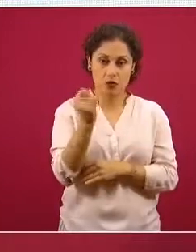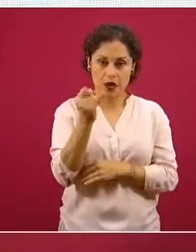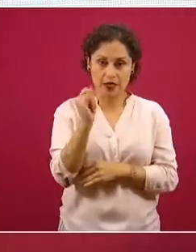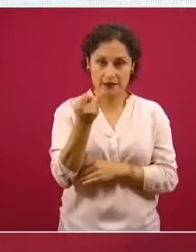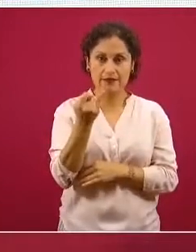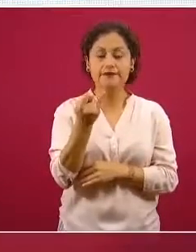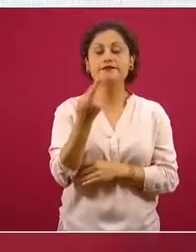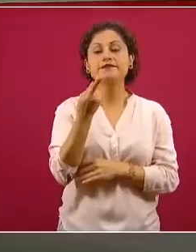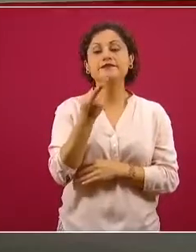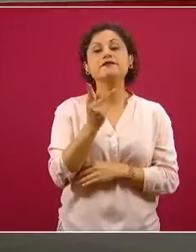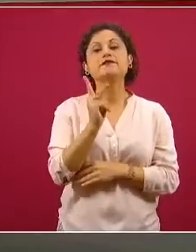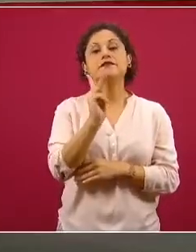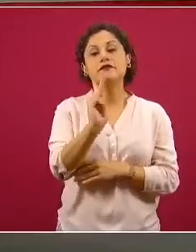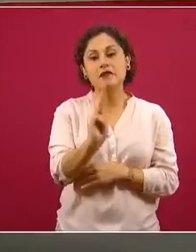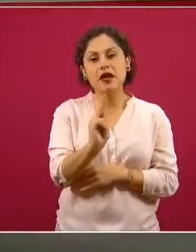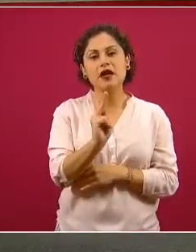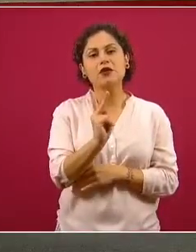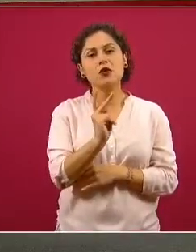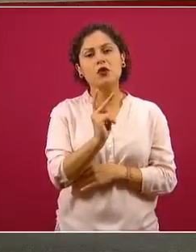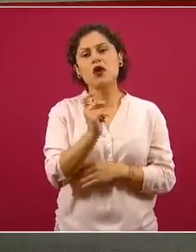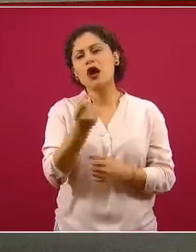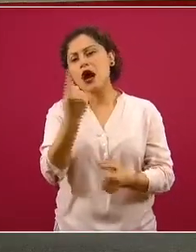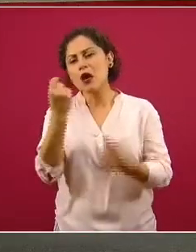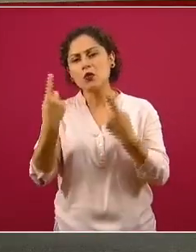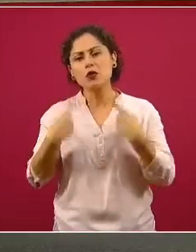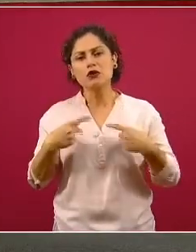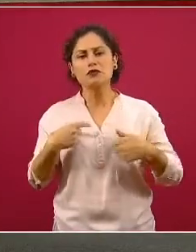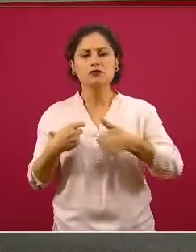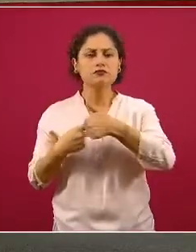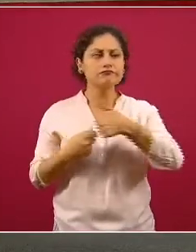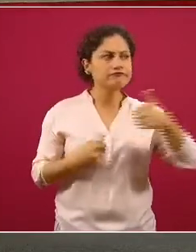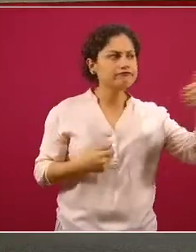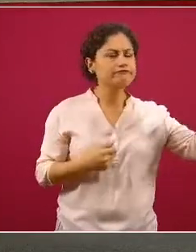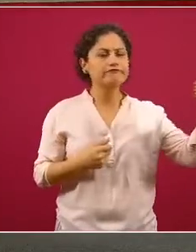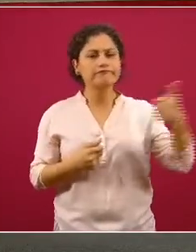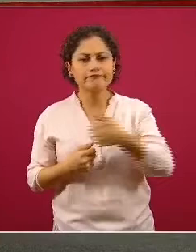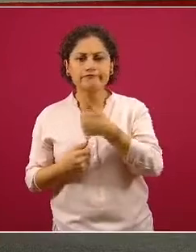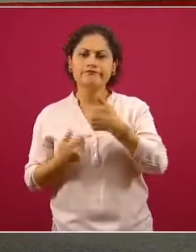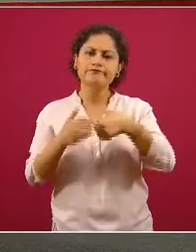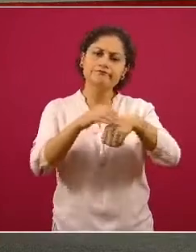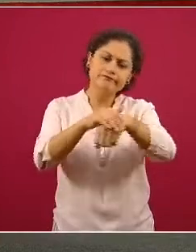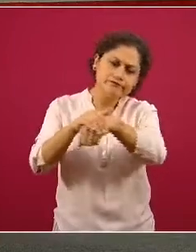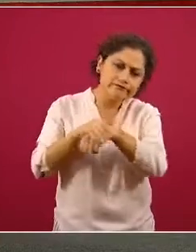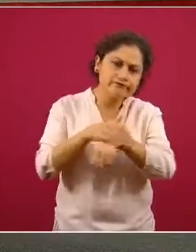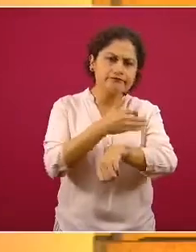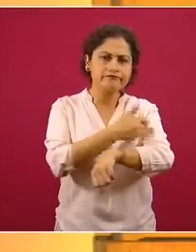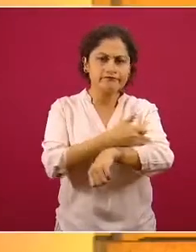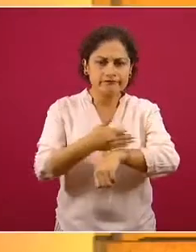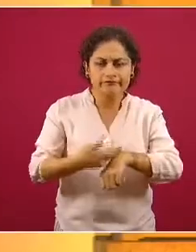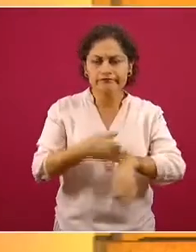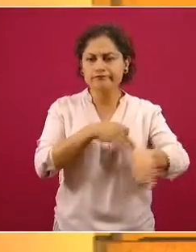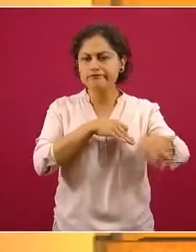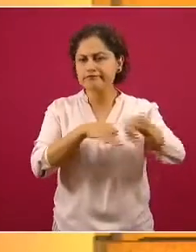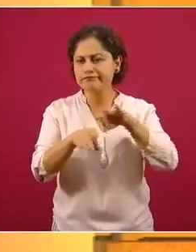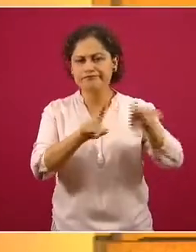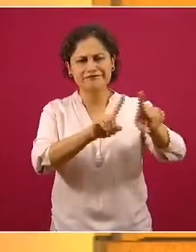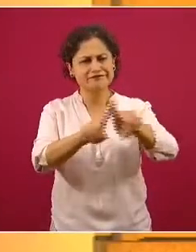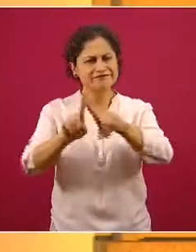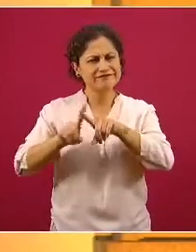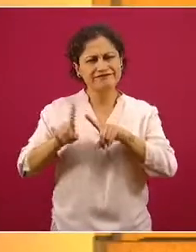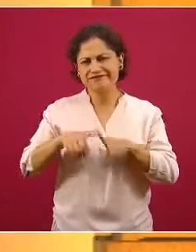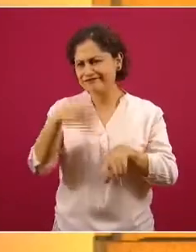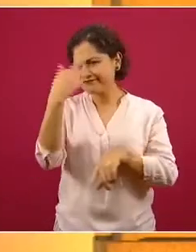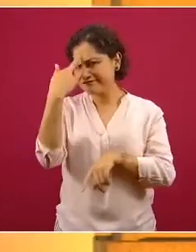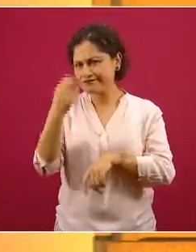relaciones por razones de trabajo, por razones sociales, económicas, seguramente familiares en algunos casos, diversas, que